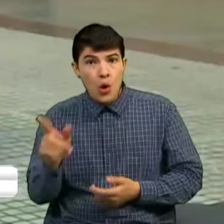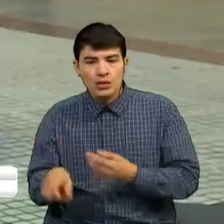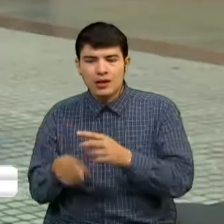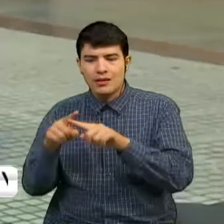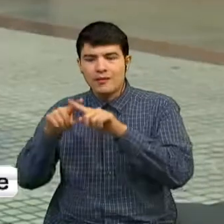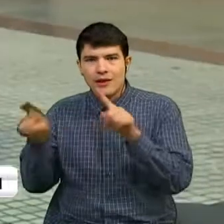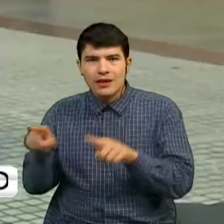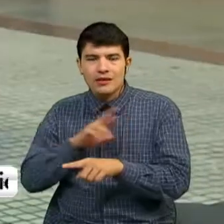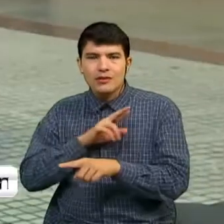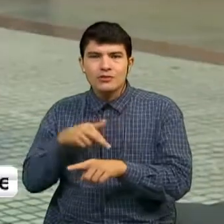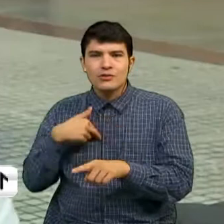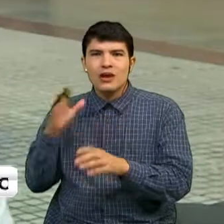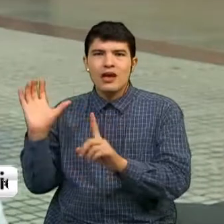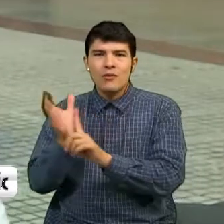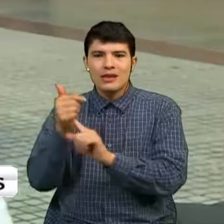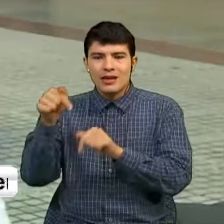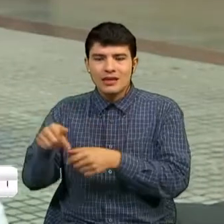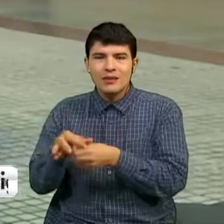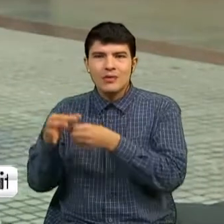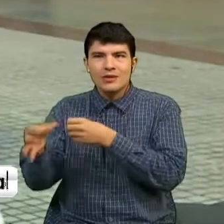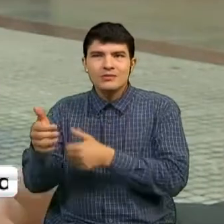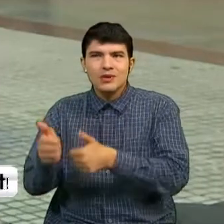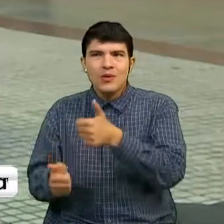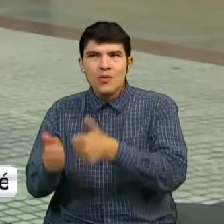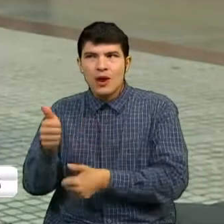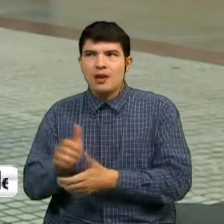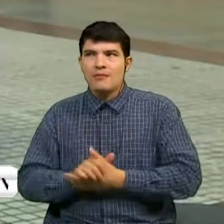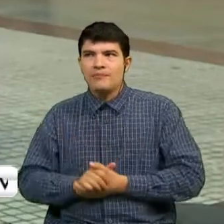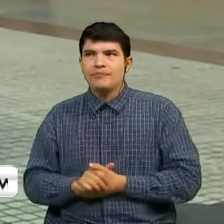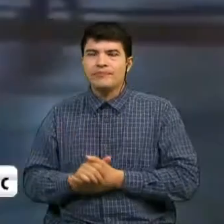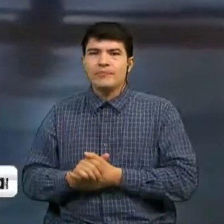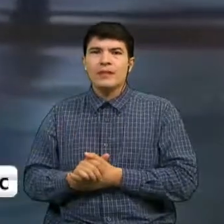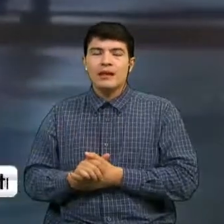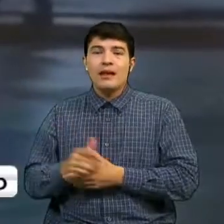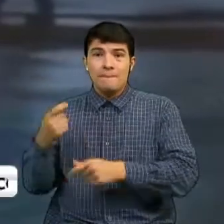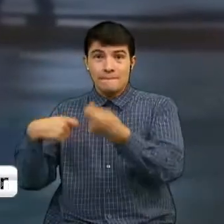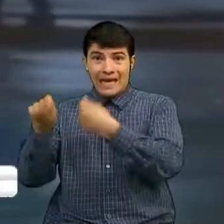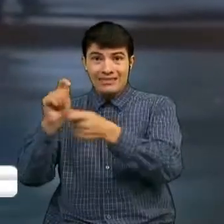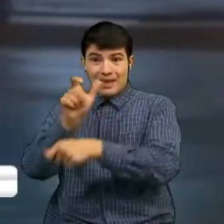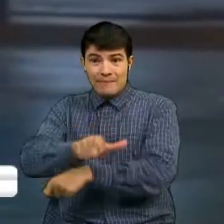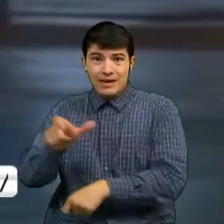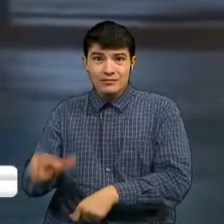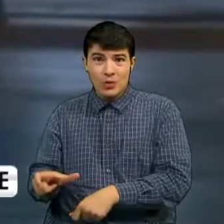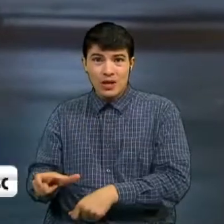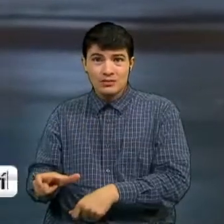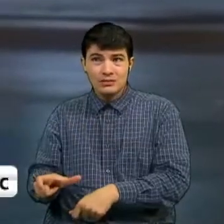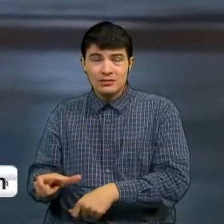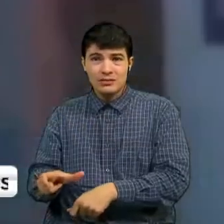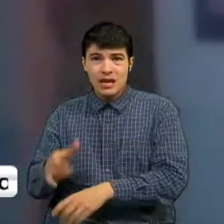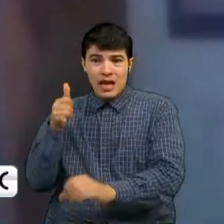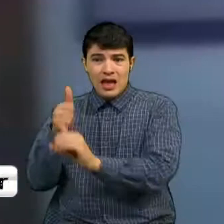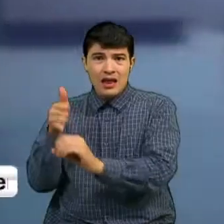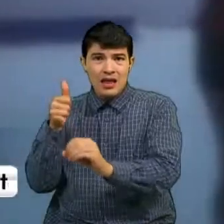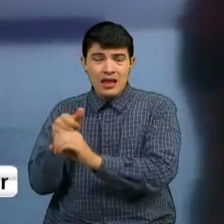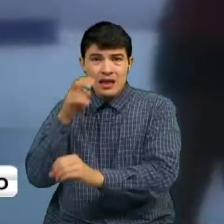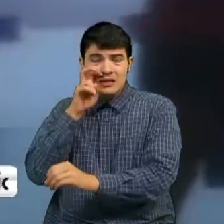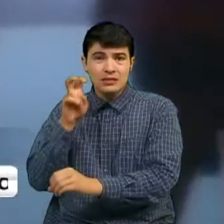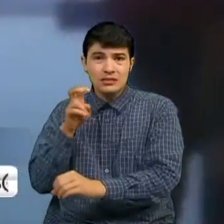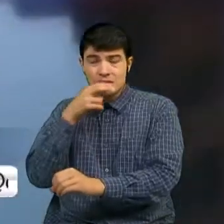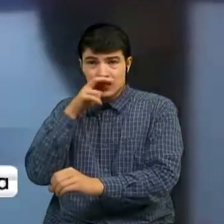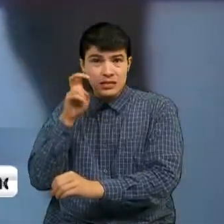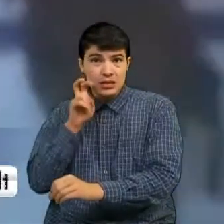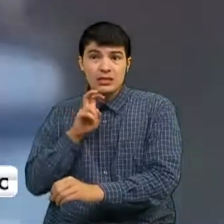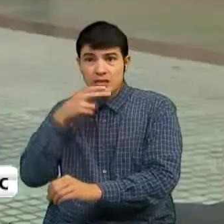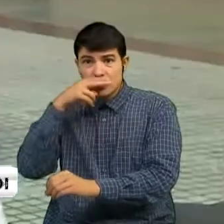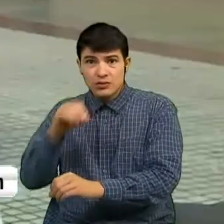estamos encontrando en el municipio, que es ya la trata de personas, el abuso sexual a menores, la explotación